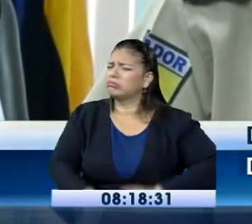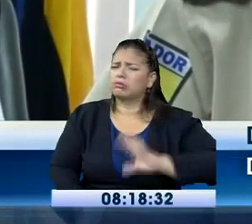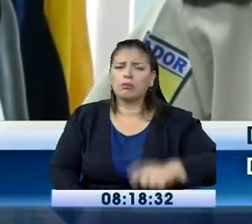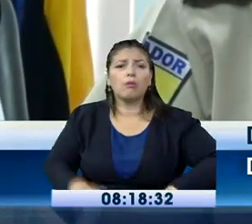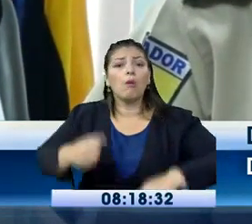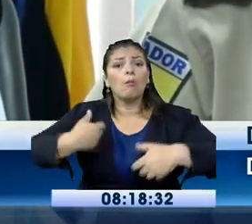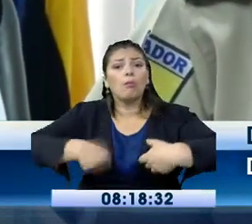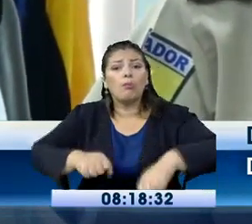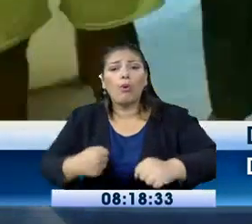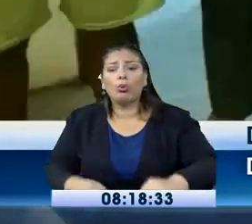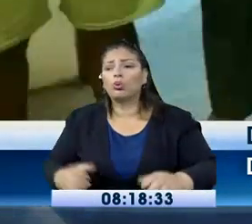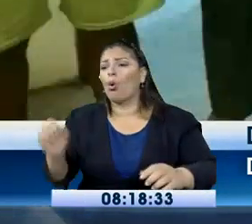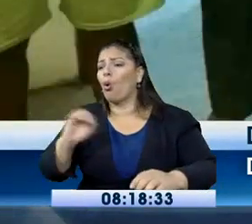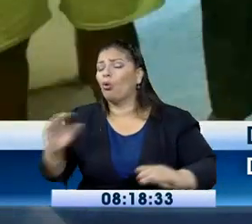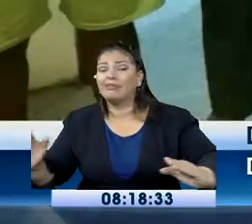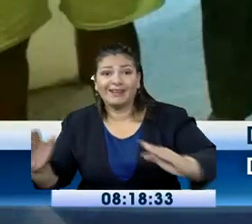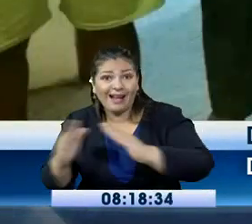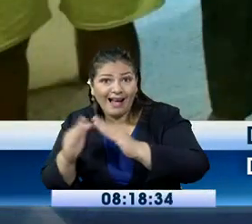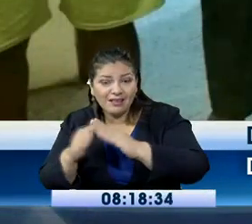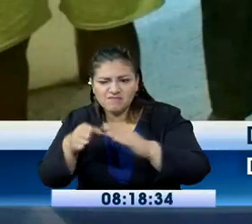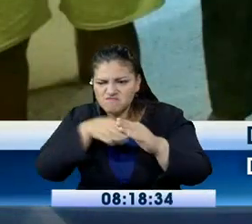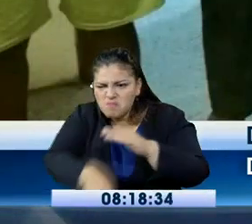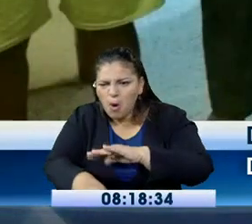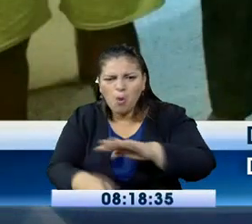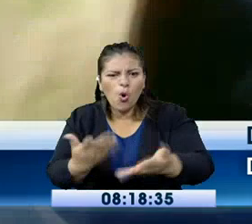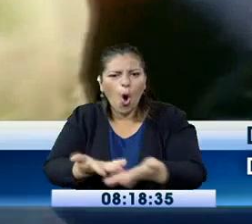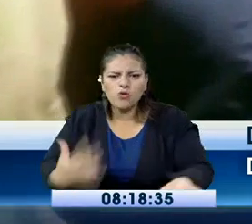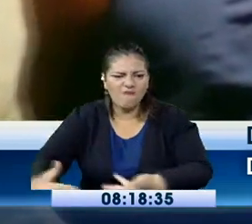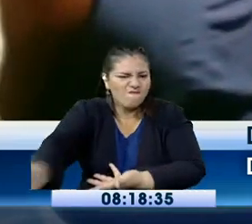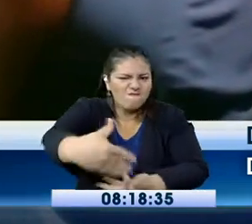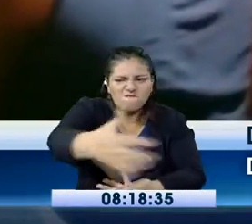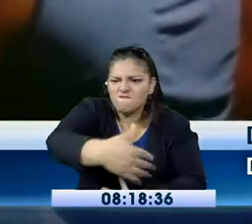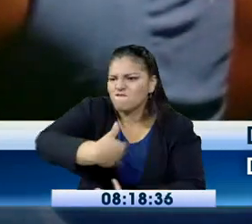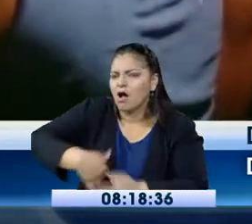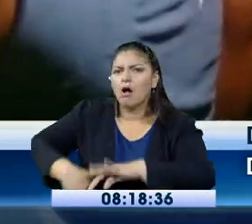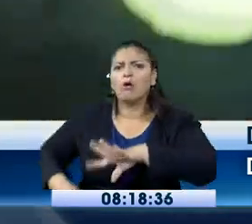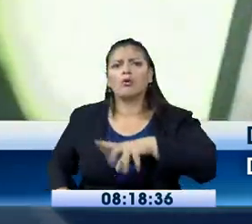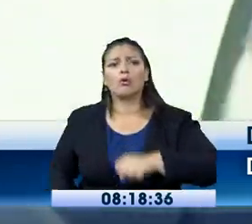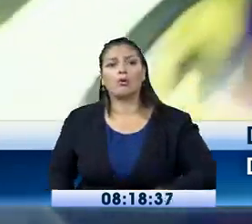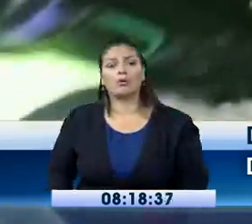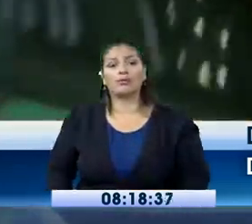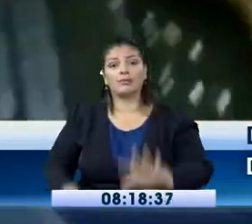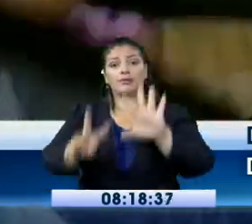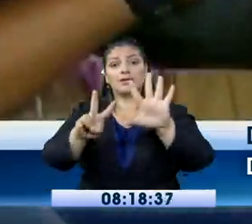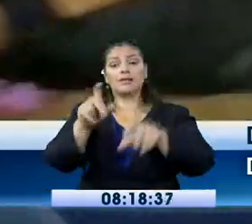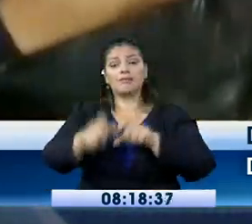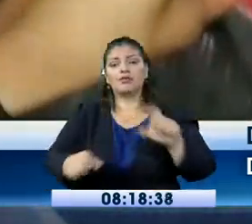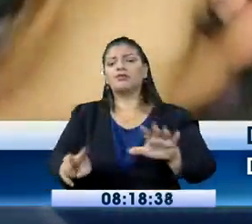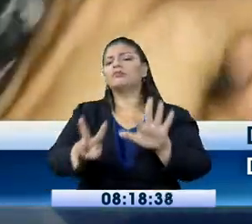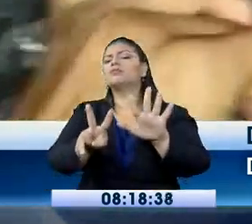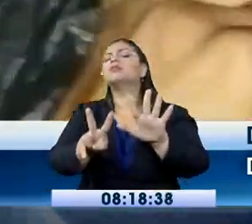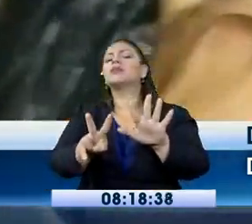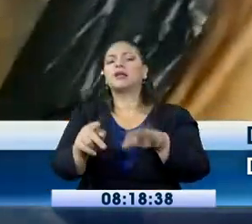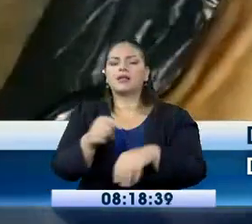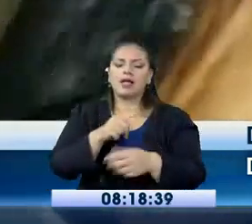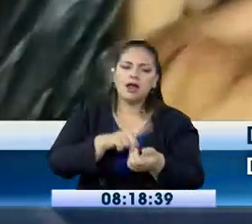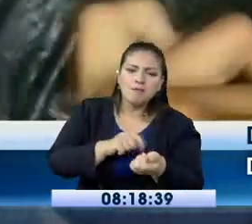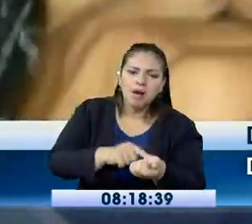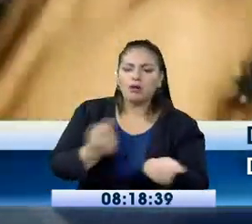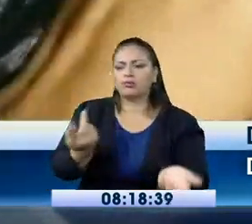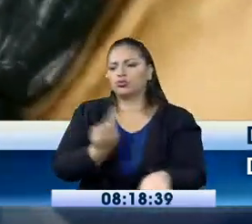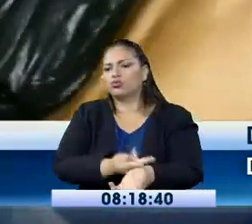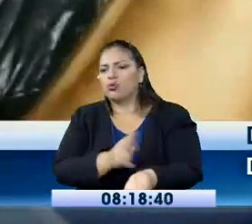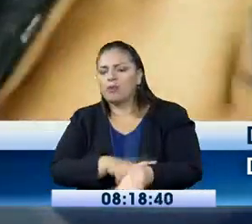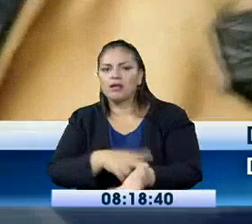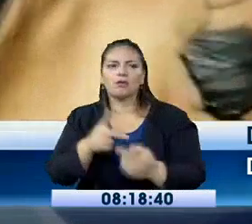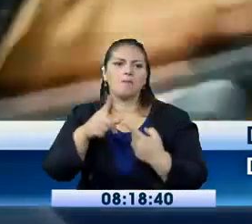robo a domicilio. Los detenidos aparentemente son entre sí hermanos, sobrinos y primos y tenían entre sus pertenencias 7